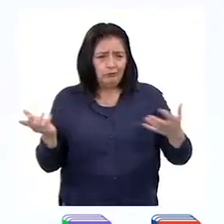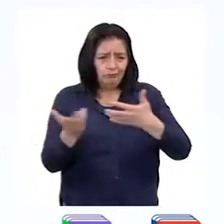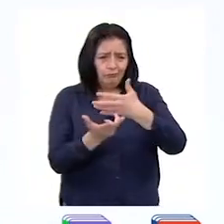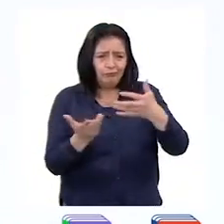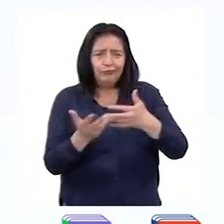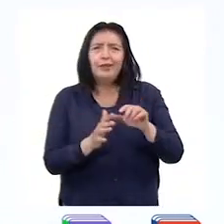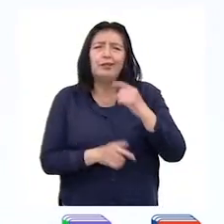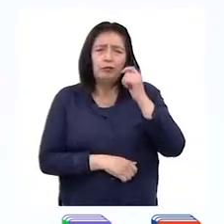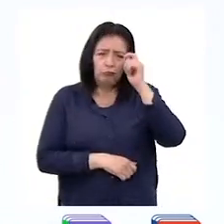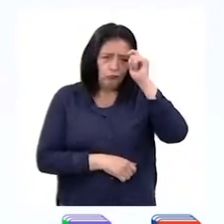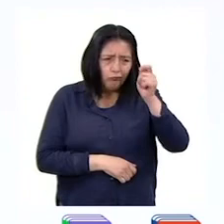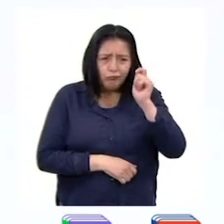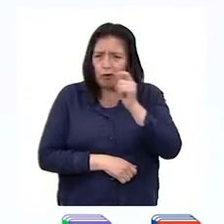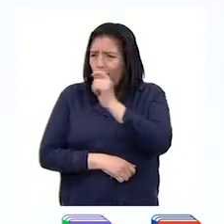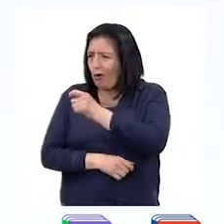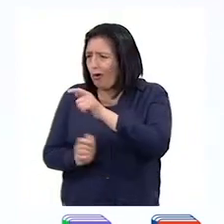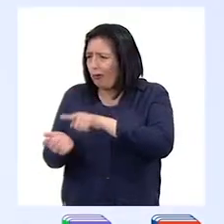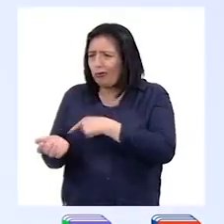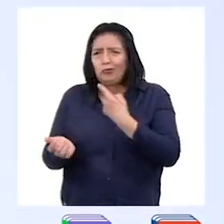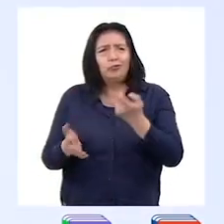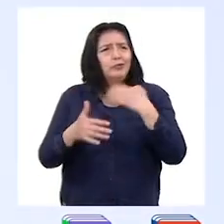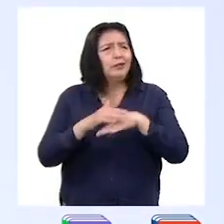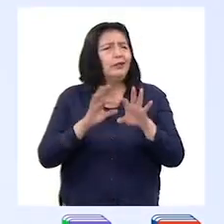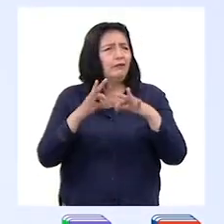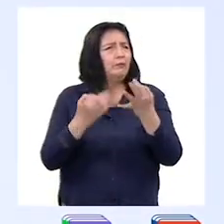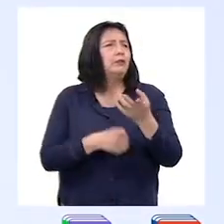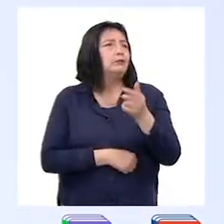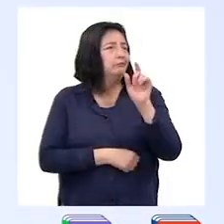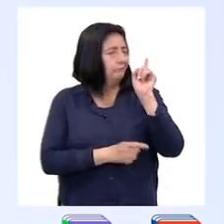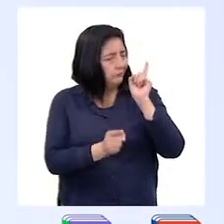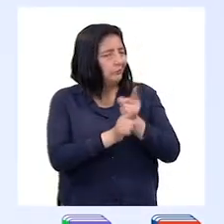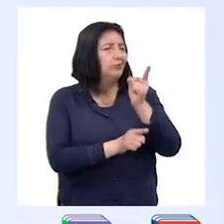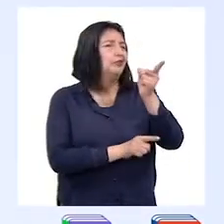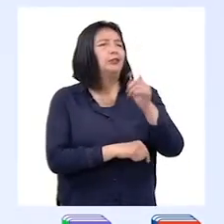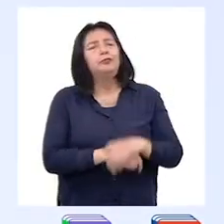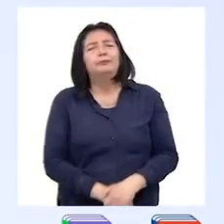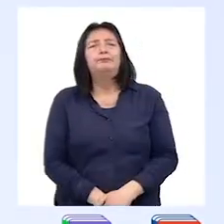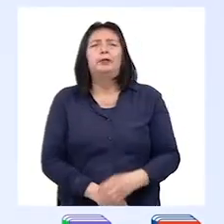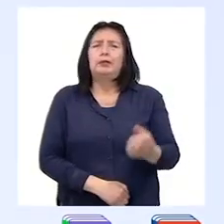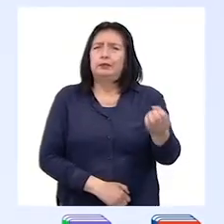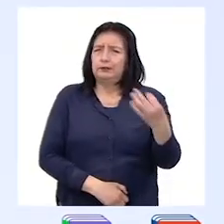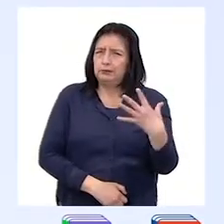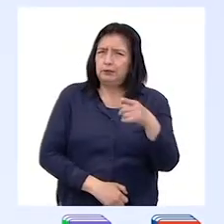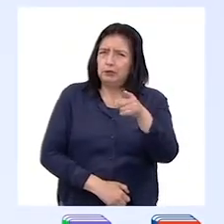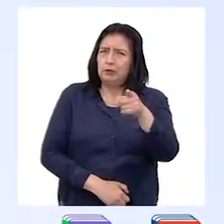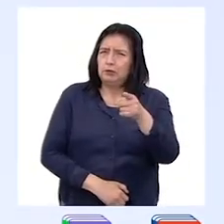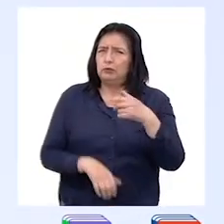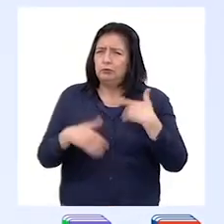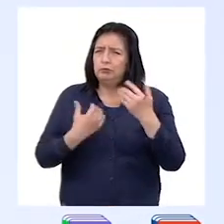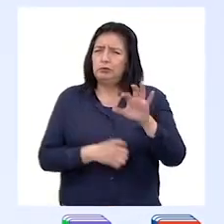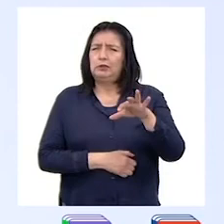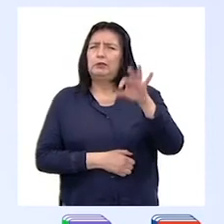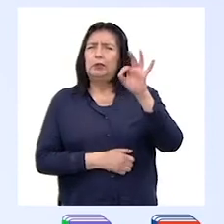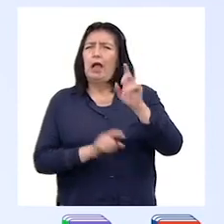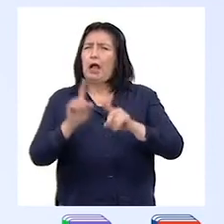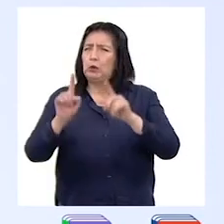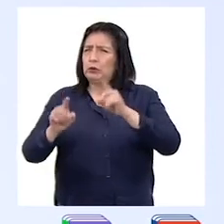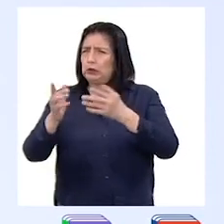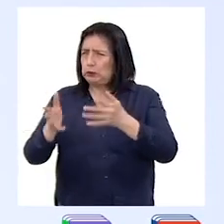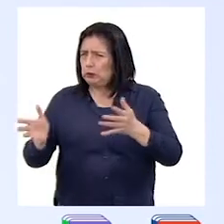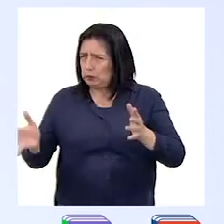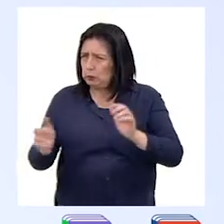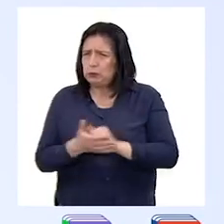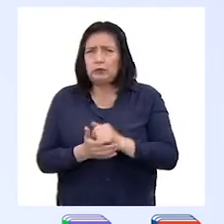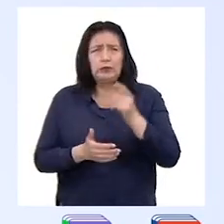reconocimiento de costumbres dentro de nuestra familia. Exacto. Ahora dime, ¿pudiste identificar algunos